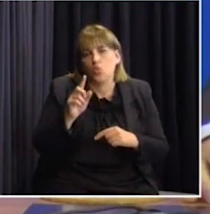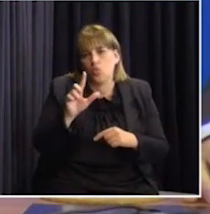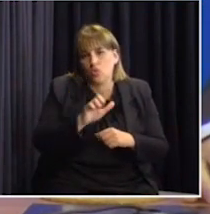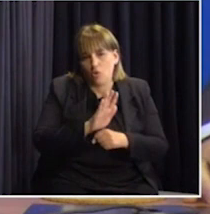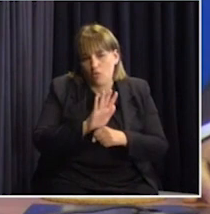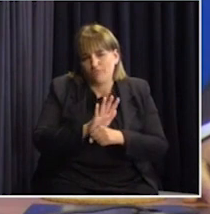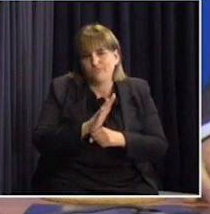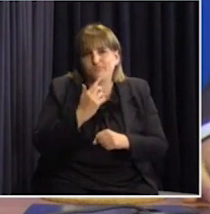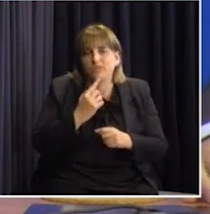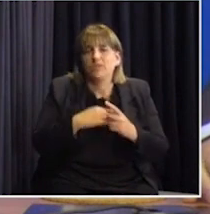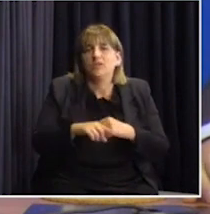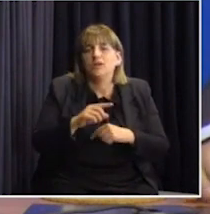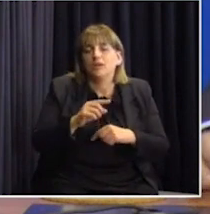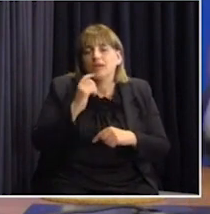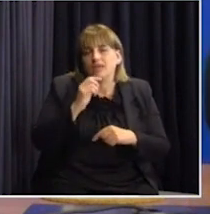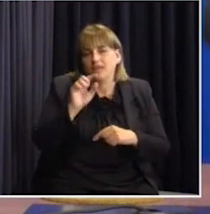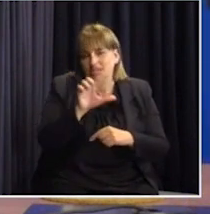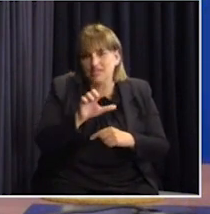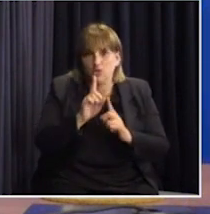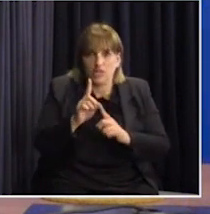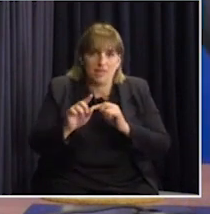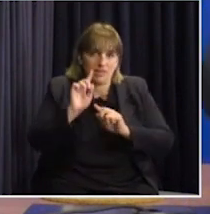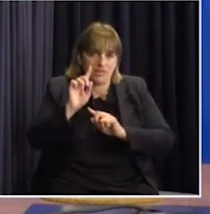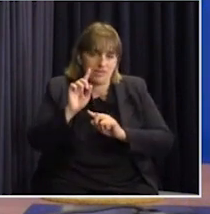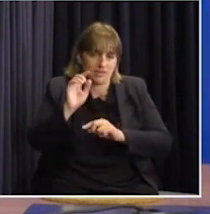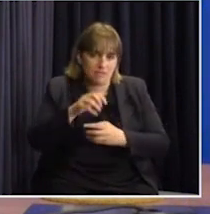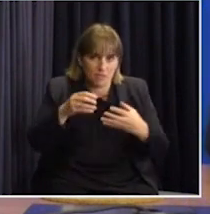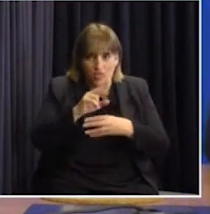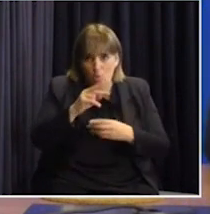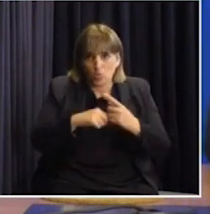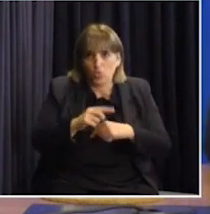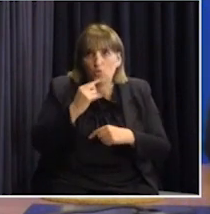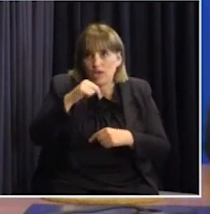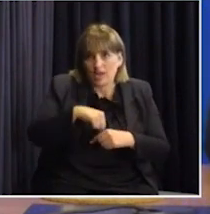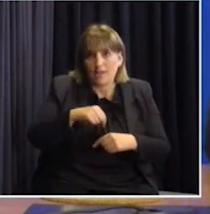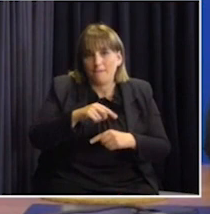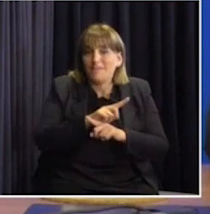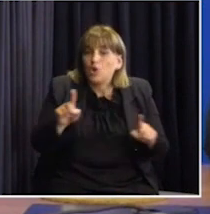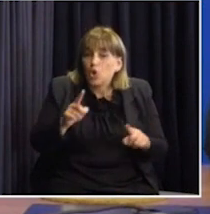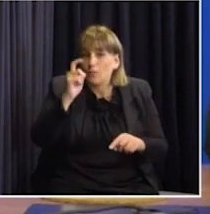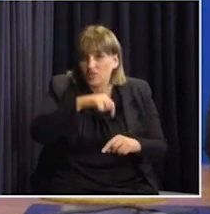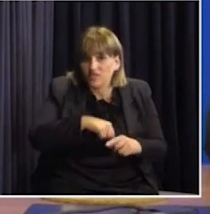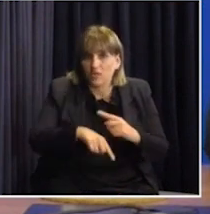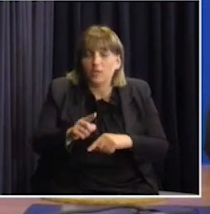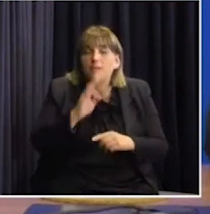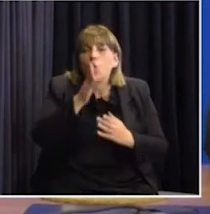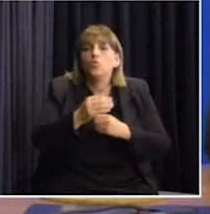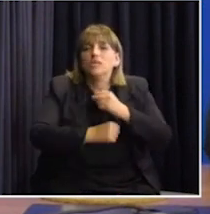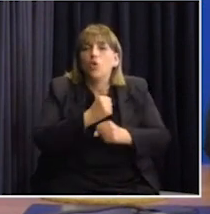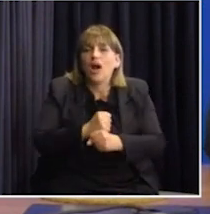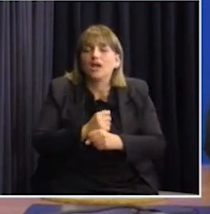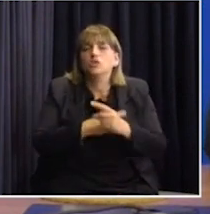terciario excepto montevideo y el área metropolitana se reabre el último año de educación media